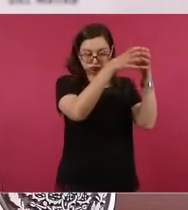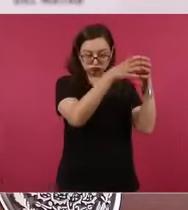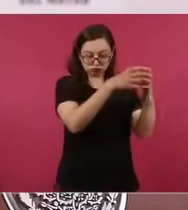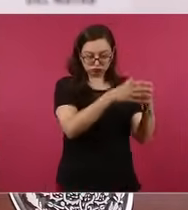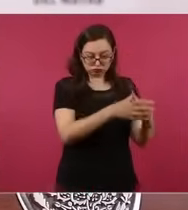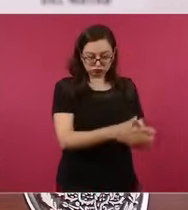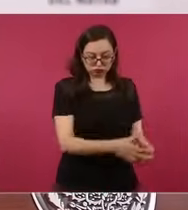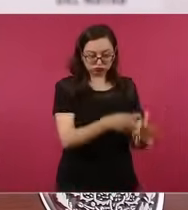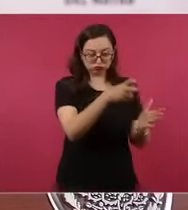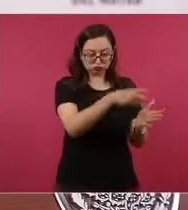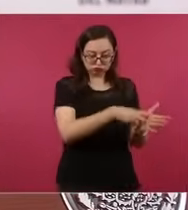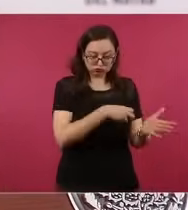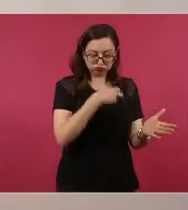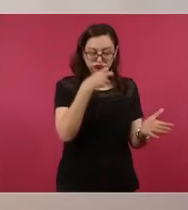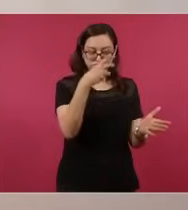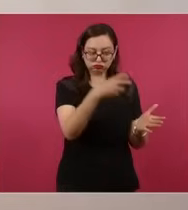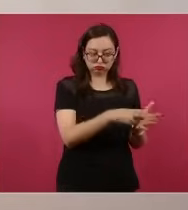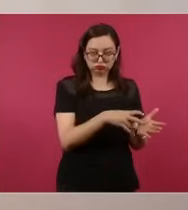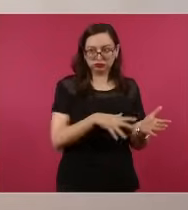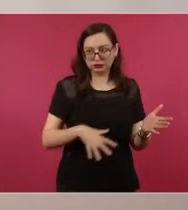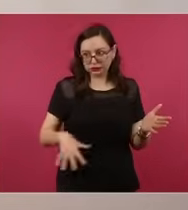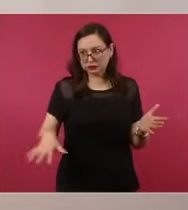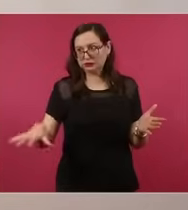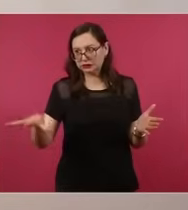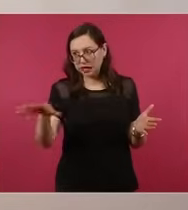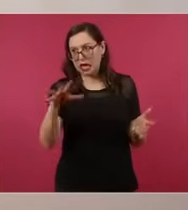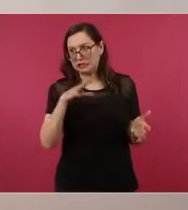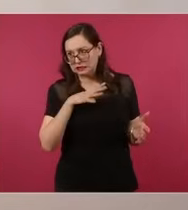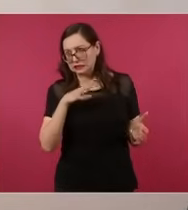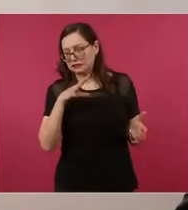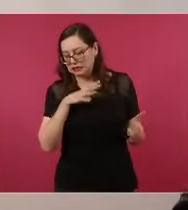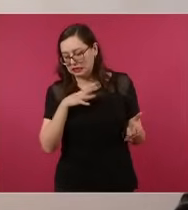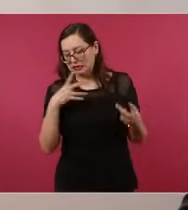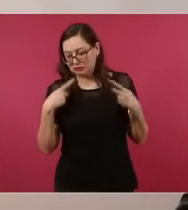aceptar que el pueblo existe,